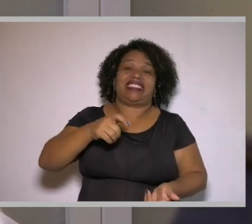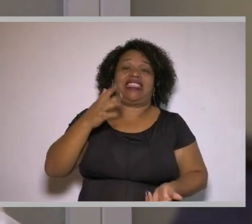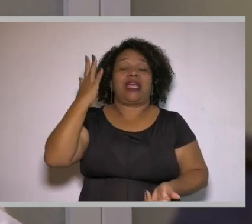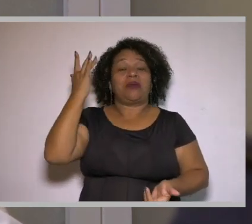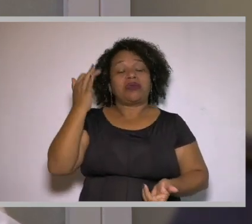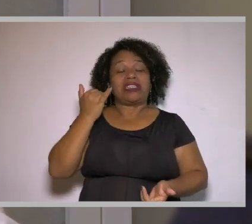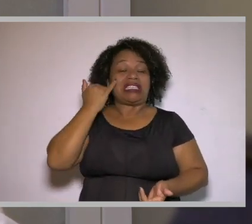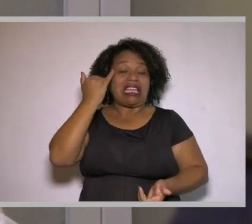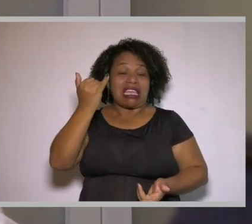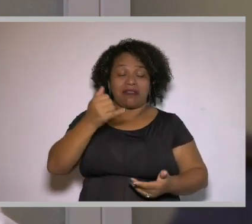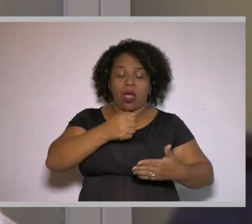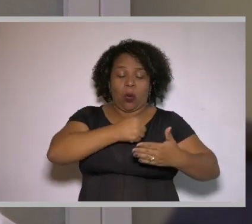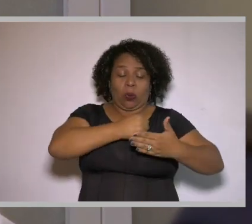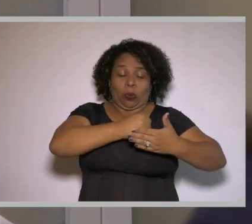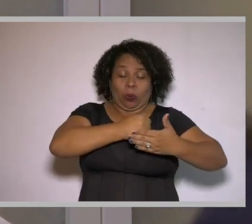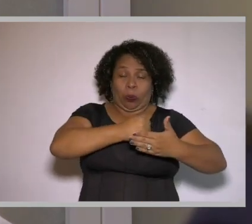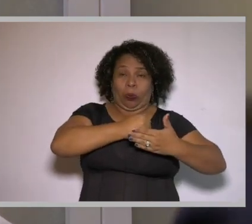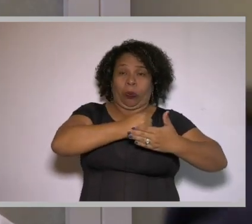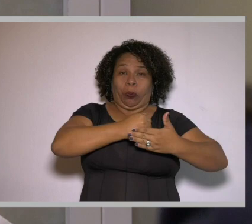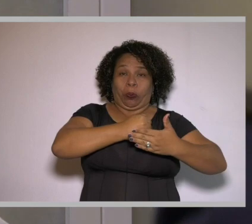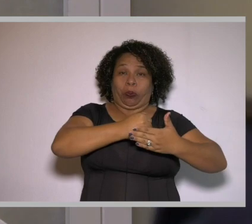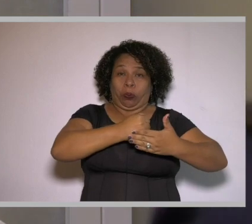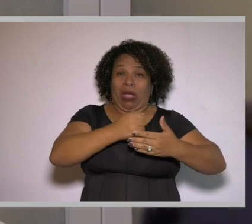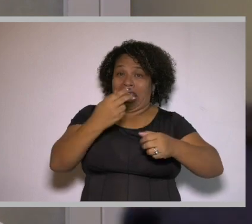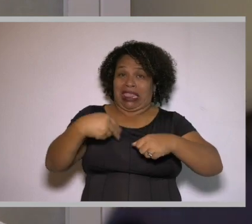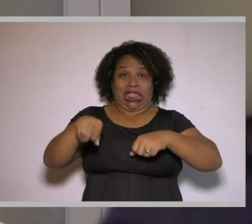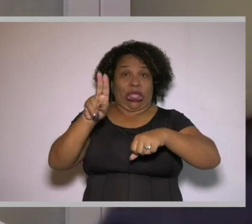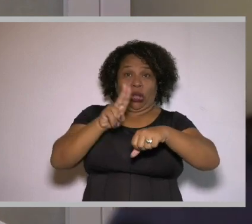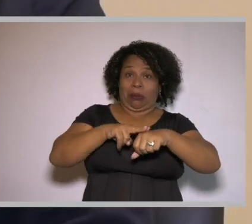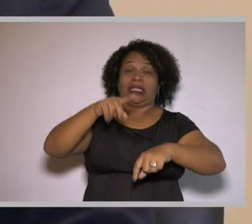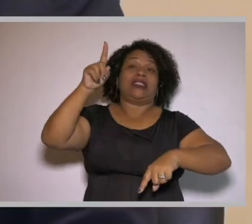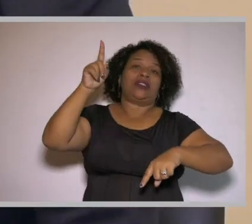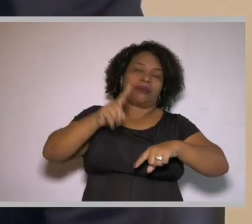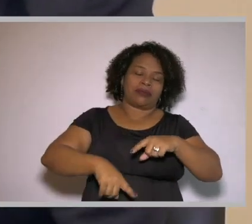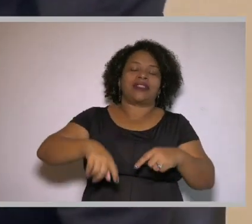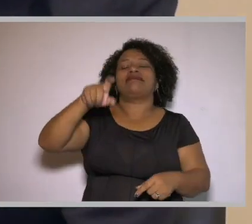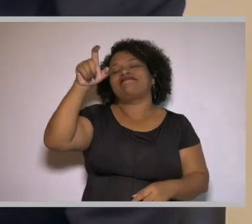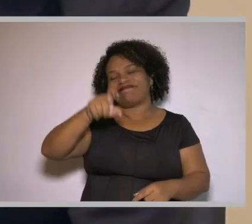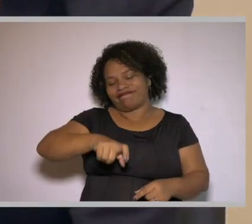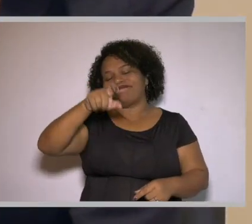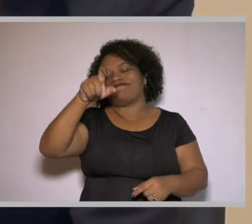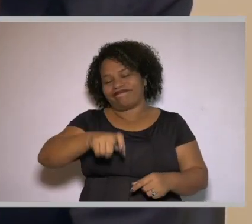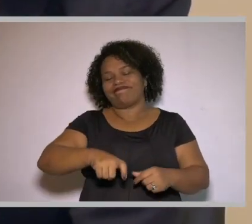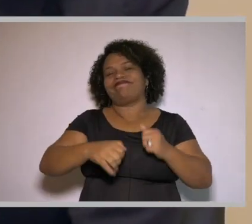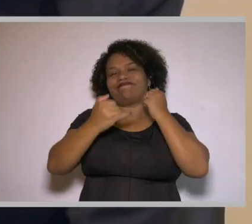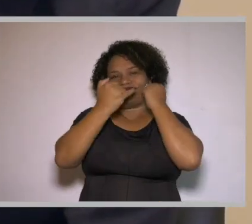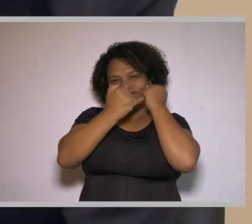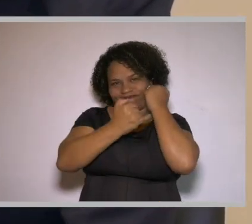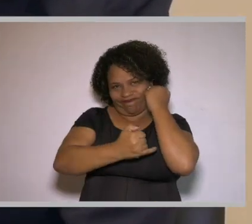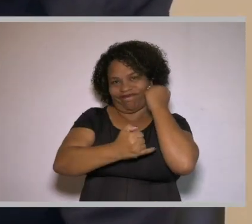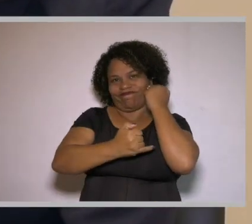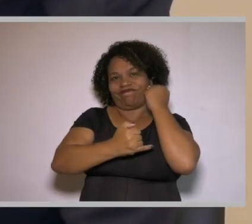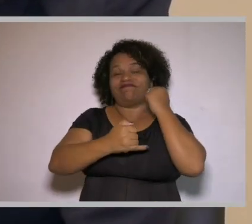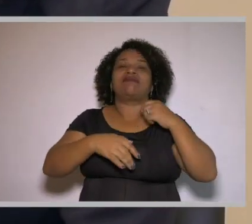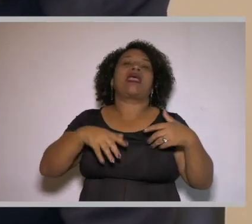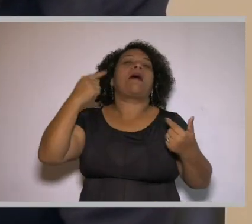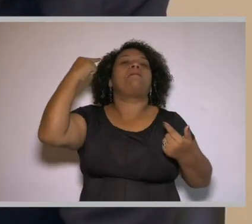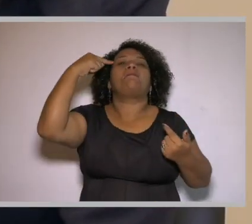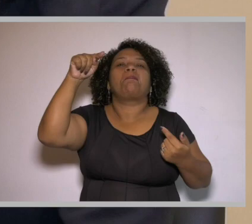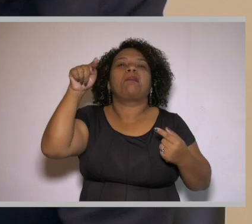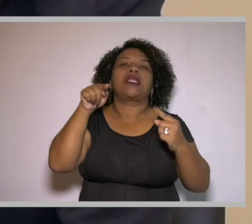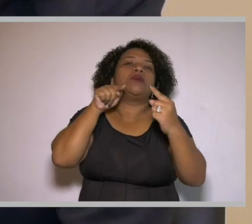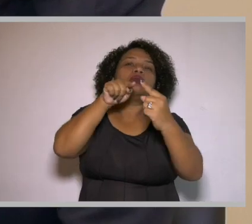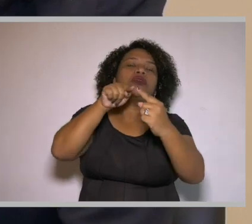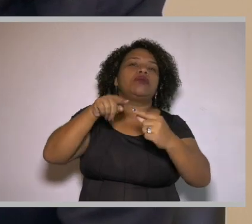decir, que el paciente pueda tener una respiración nasal, lo cual es lo normal. Usted mencionó que es conveniente en el